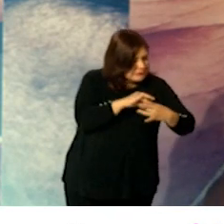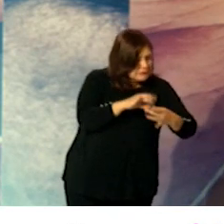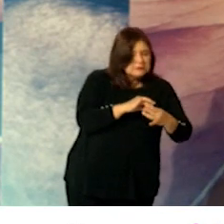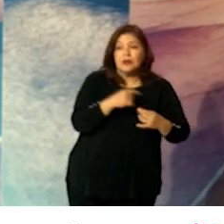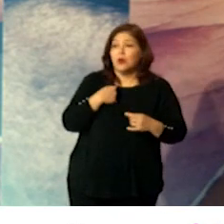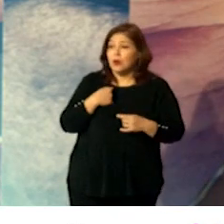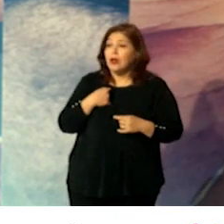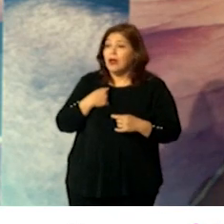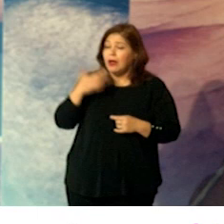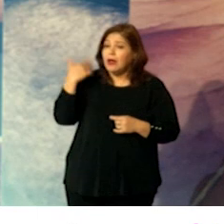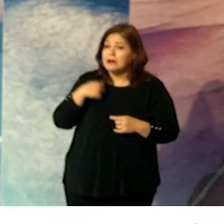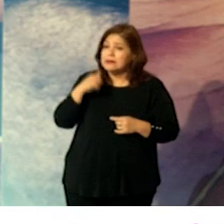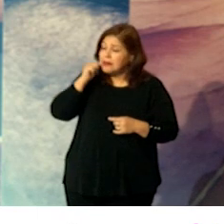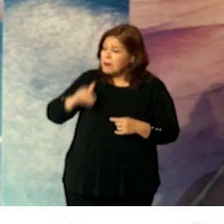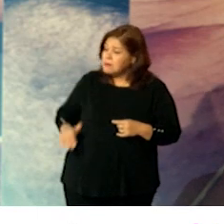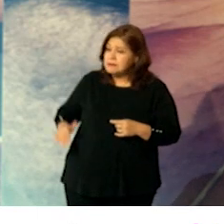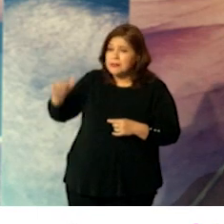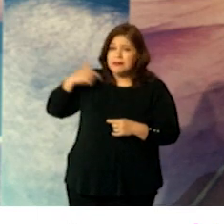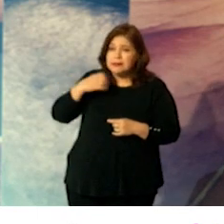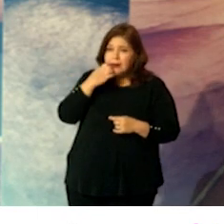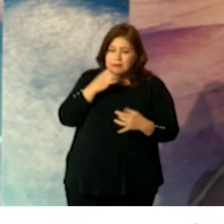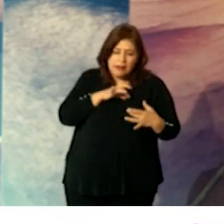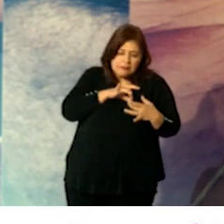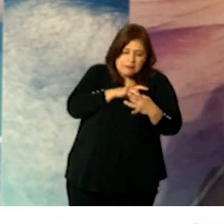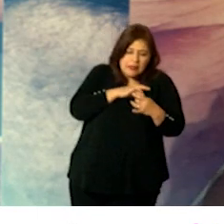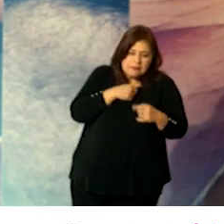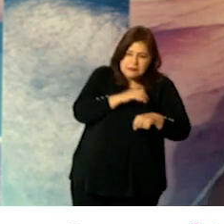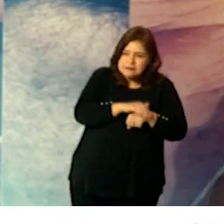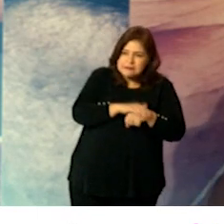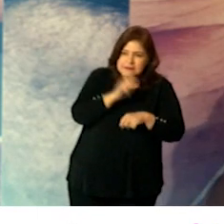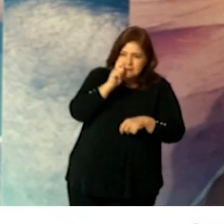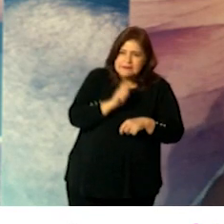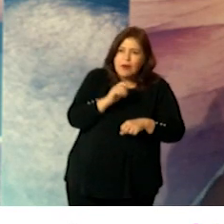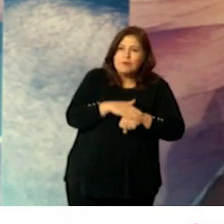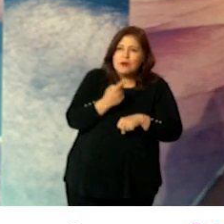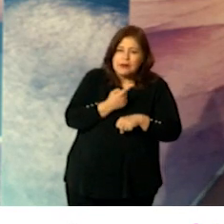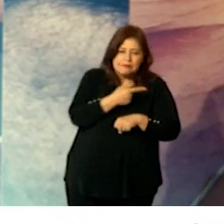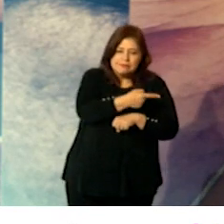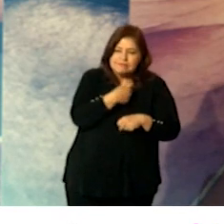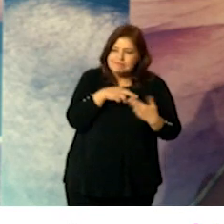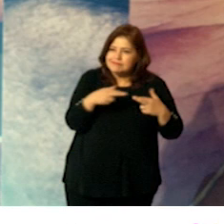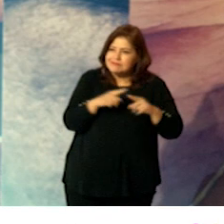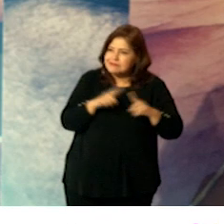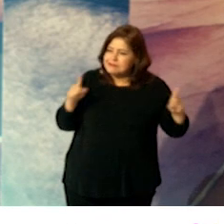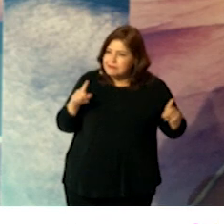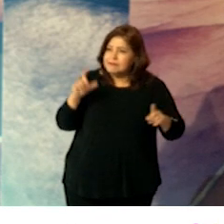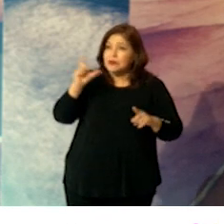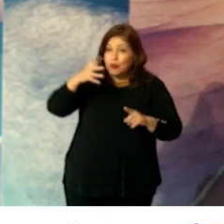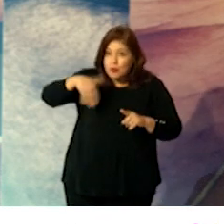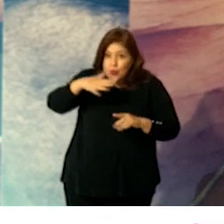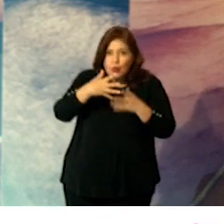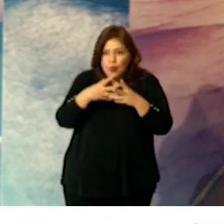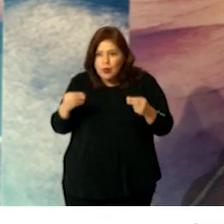en el colegio se las contaba a mis amigas, porque hay una relación totalmente distinta. Por eso mismo, cuando se buscan soluciones